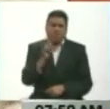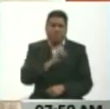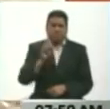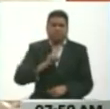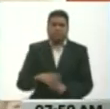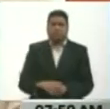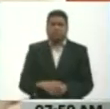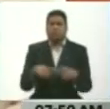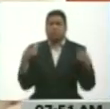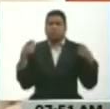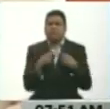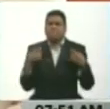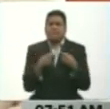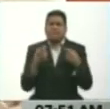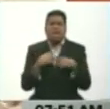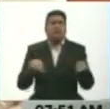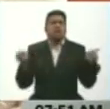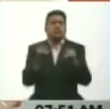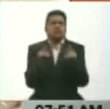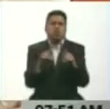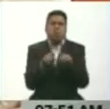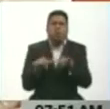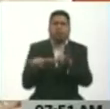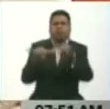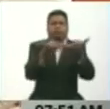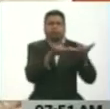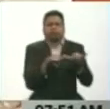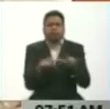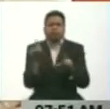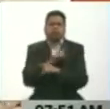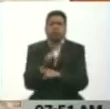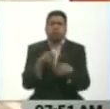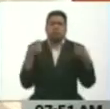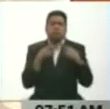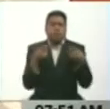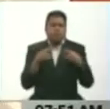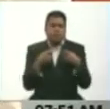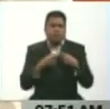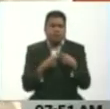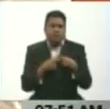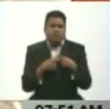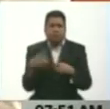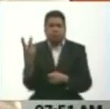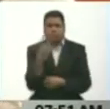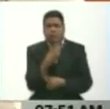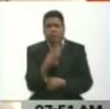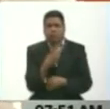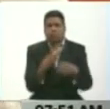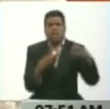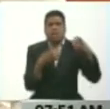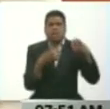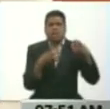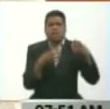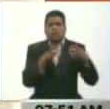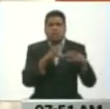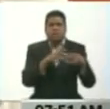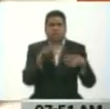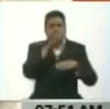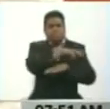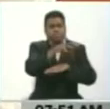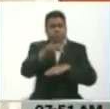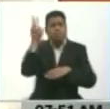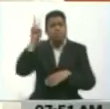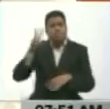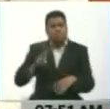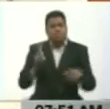una pelea entre iguales, ¿me explico? Es una pelea entre una nación con unos, con un sistema de